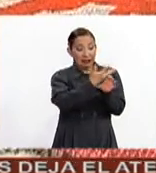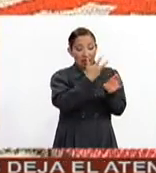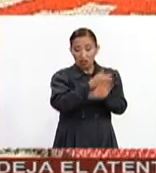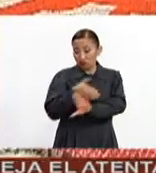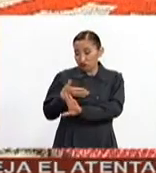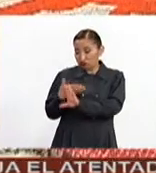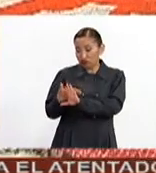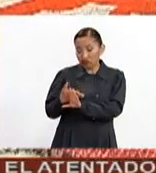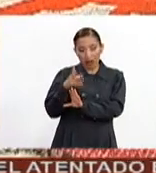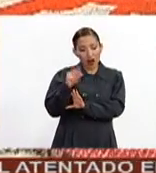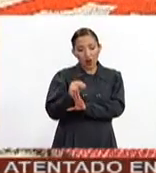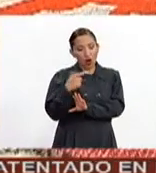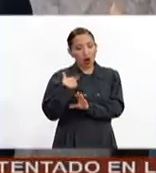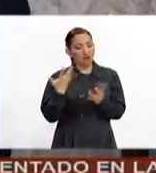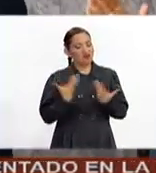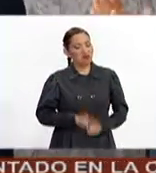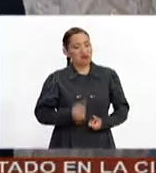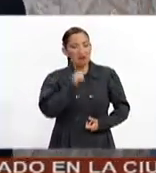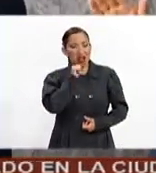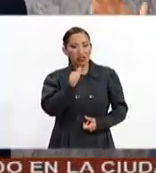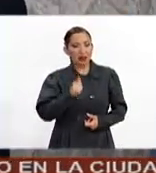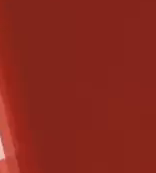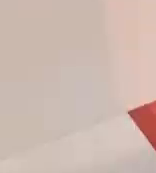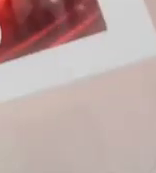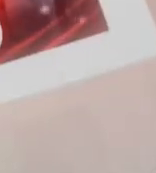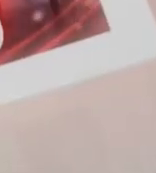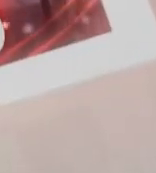Unidos no los asustan.